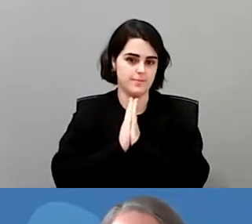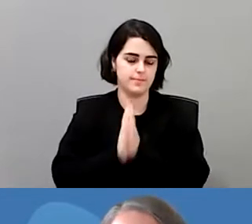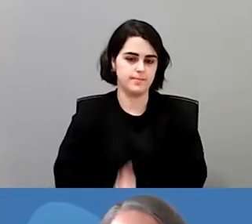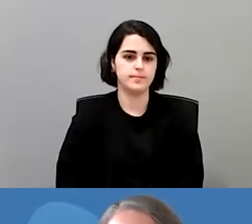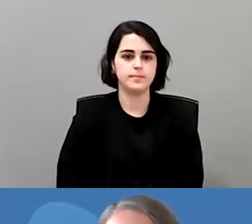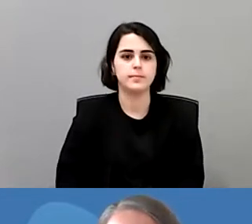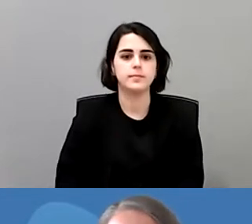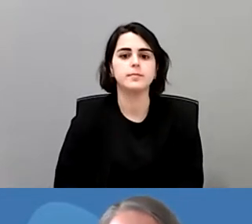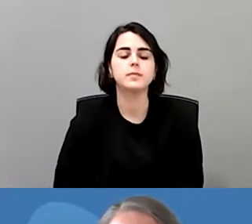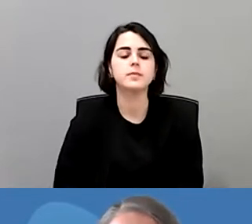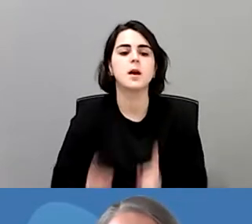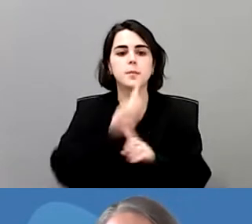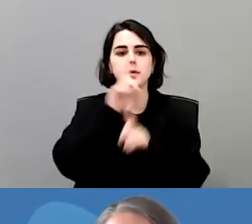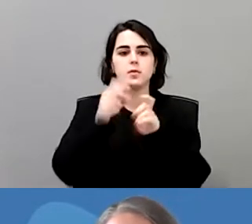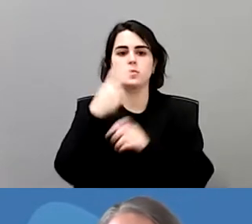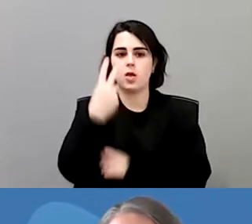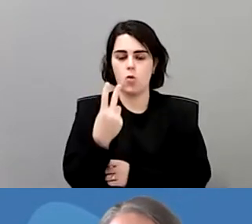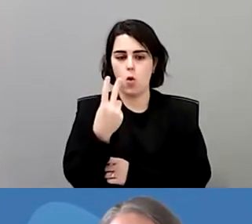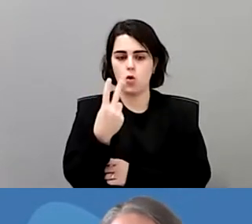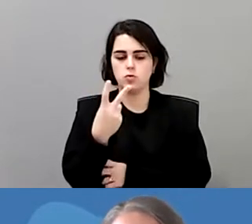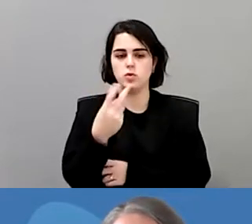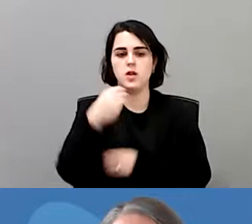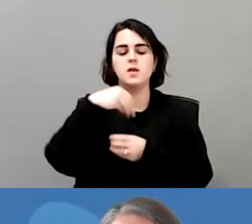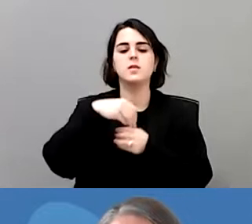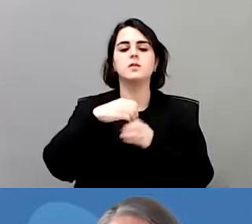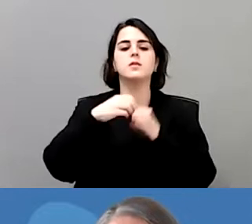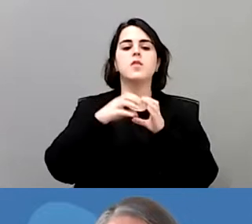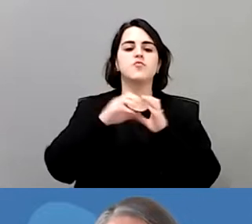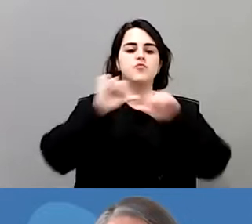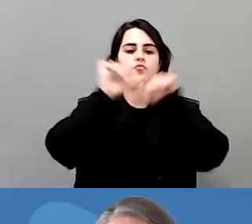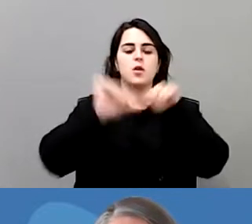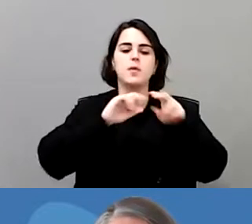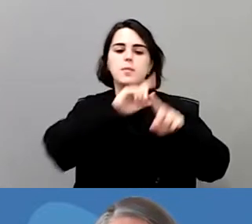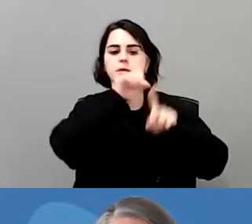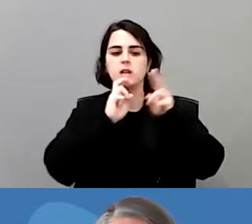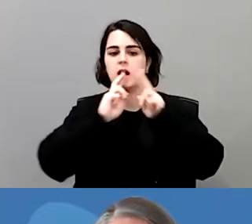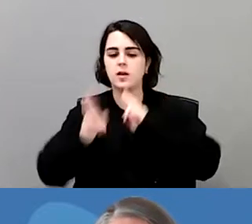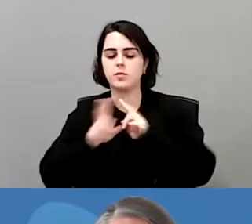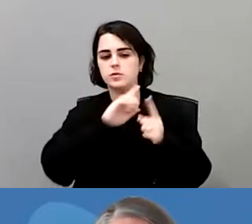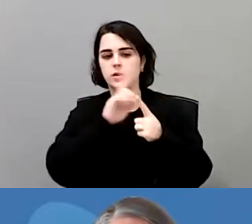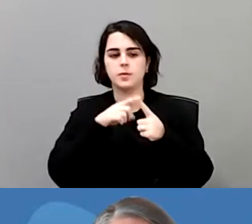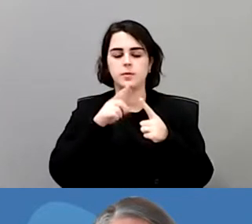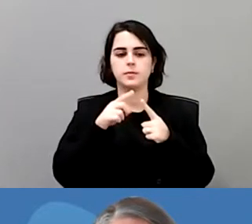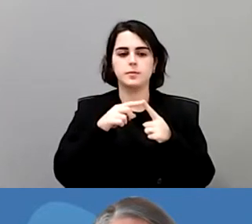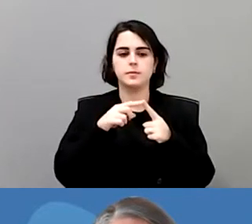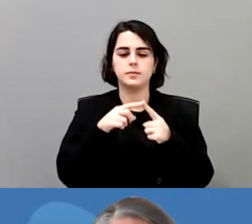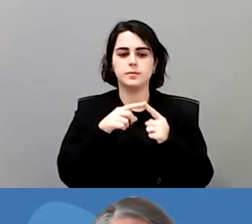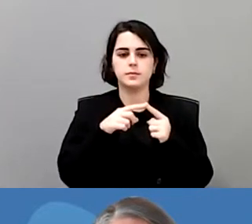Nos han hecho dos preguntas por el canal de preguntas y respuestas. La primera es Fadel